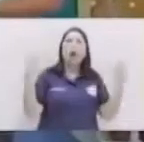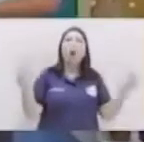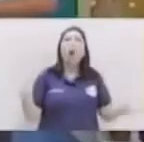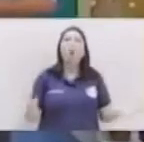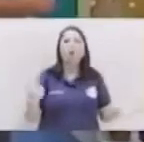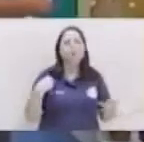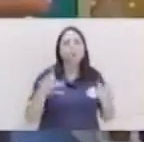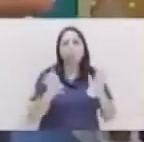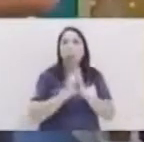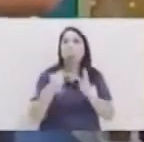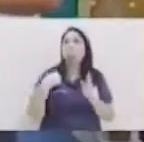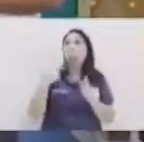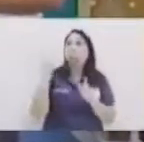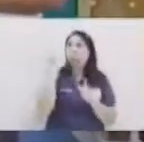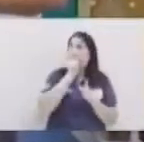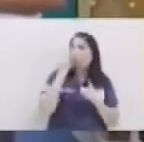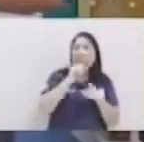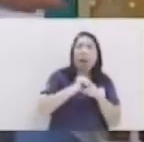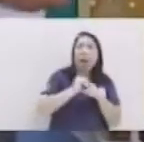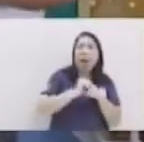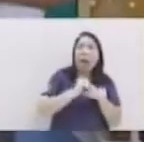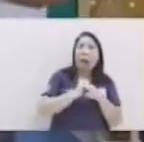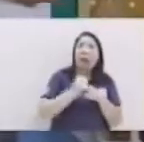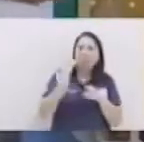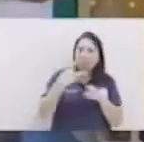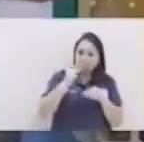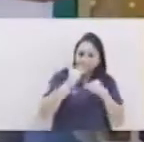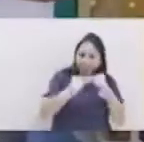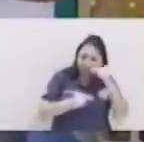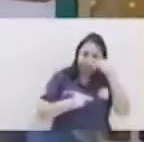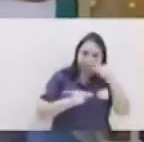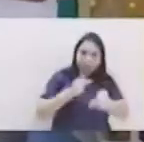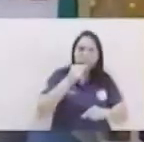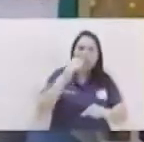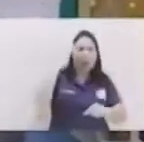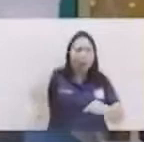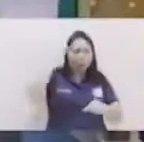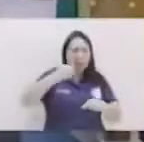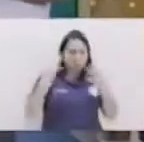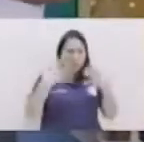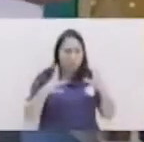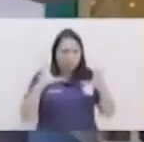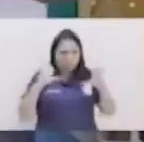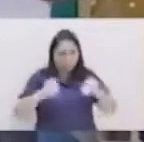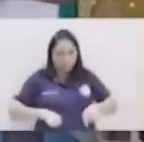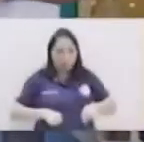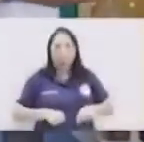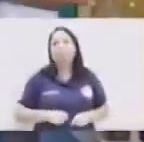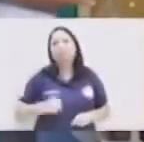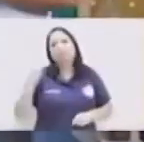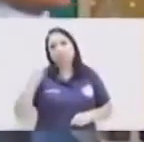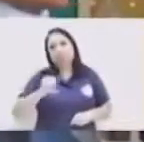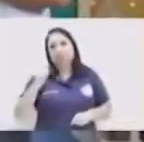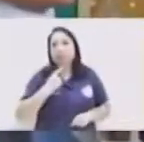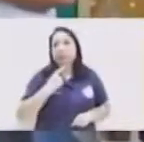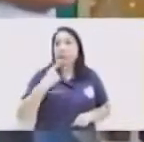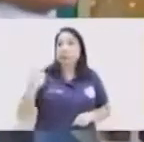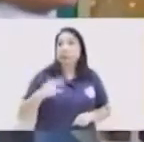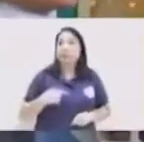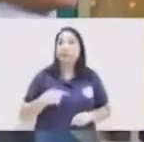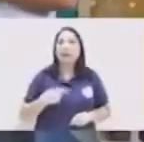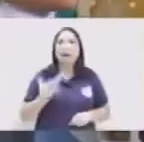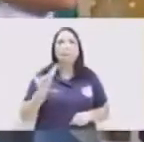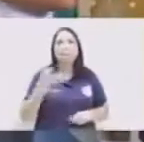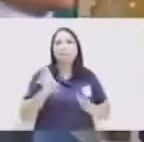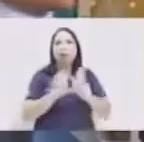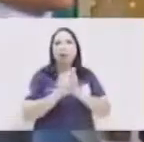la práctica del arte de pintar, por ejemplo? Sí, lo primero que nosotros tenemos es esa curiosidad por